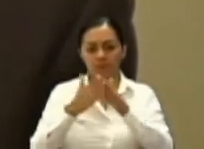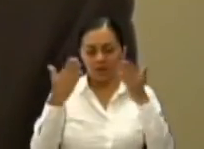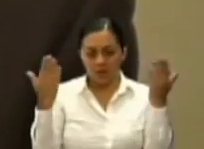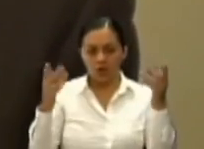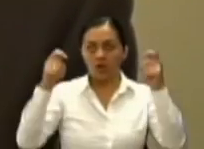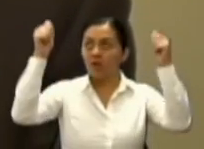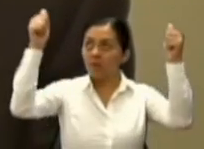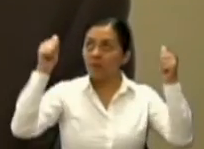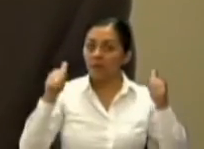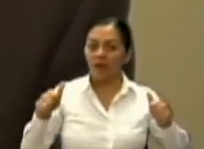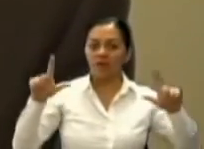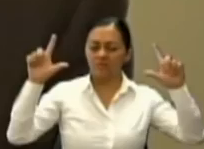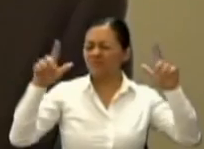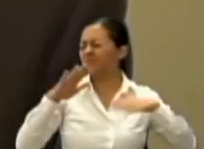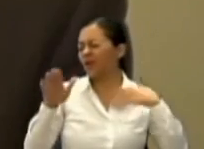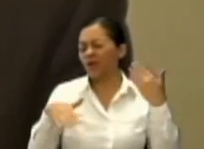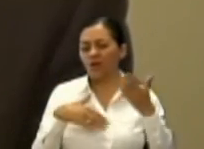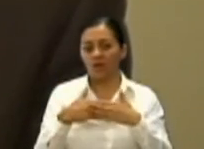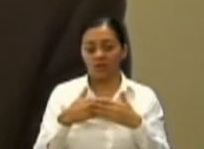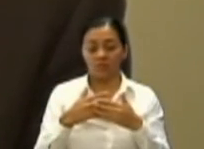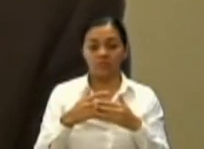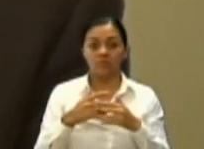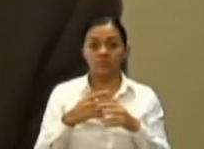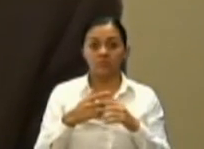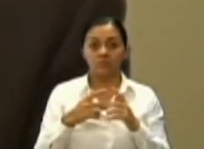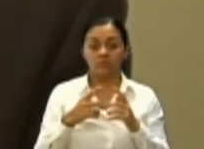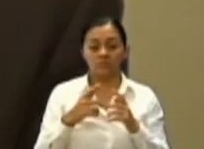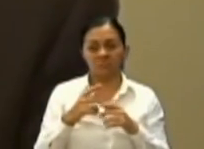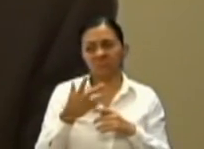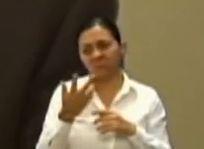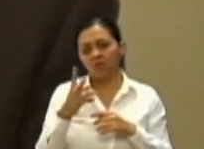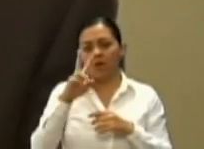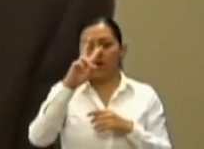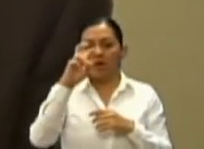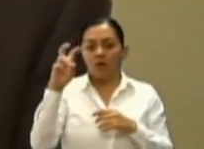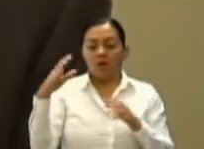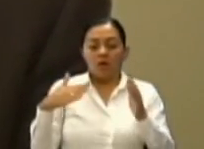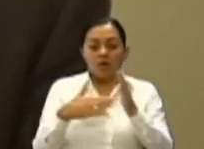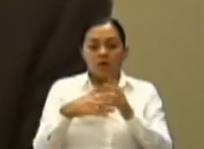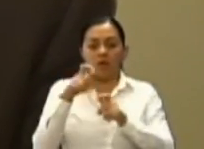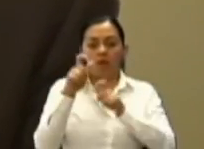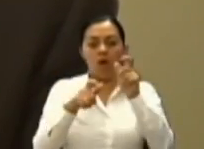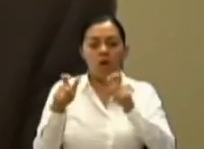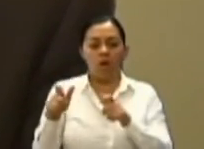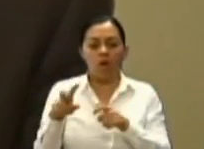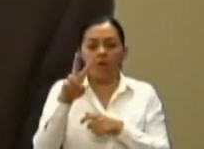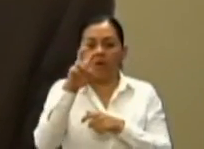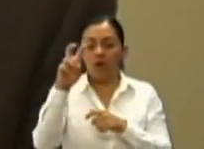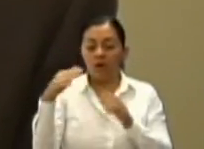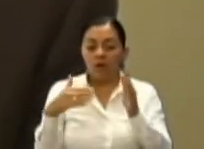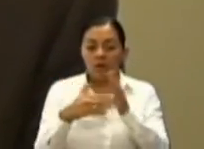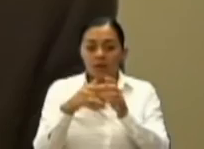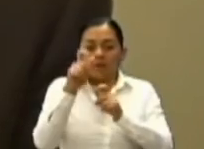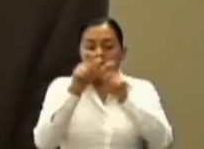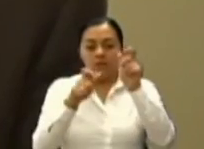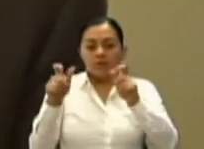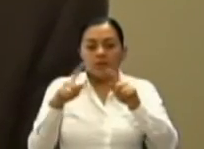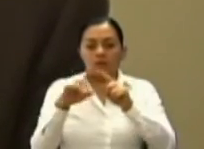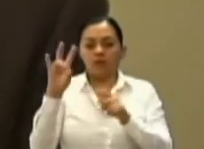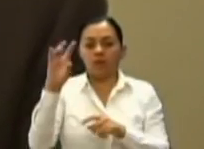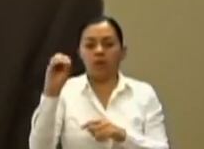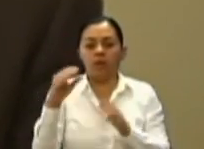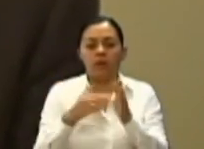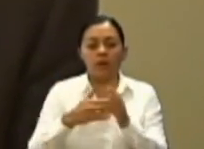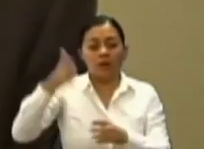publicitarias etcétera debió meter 200.000 personas en las 9 octubre prometió 70.000 a lo sumo cuando empezó a hablar la gente se le